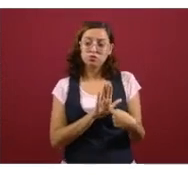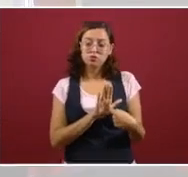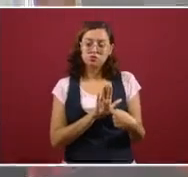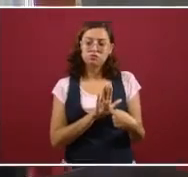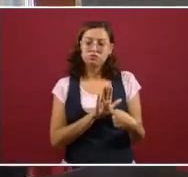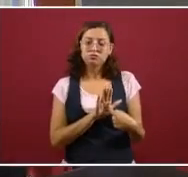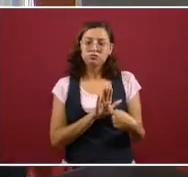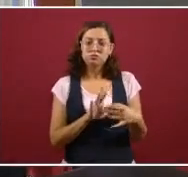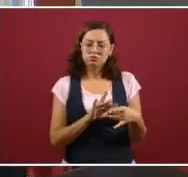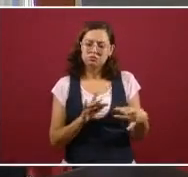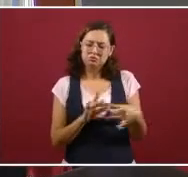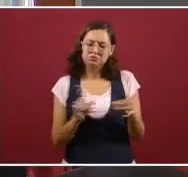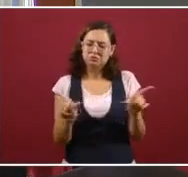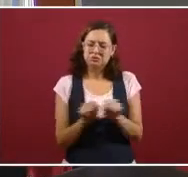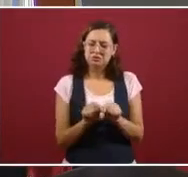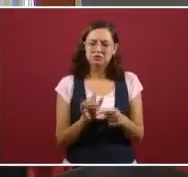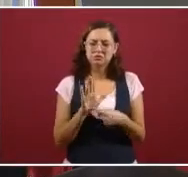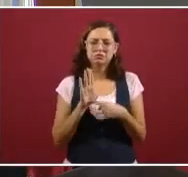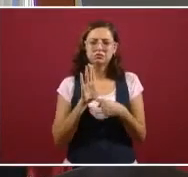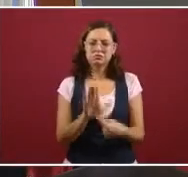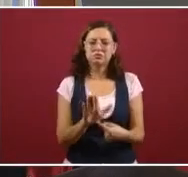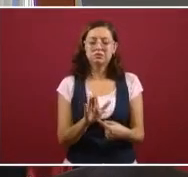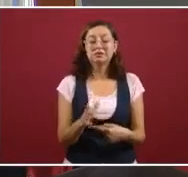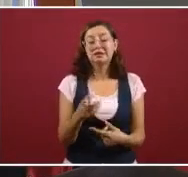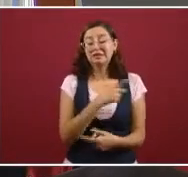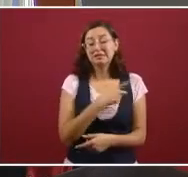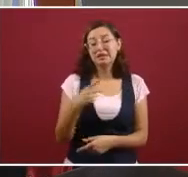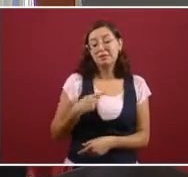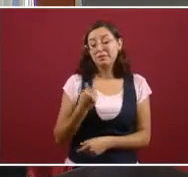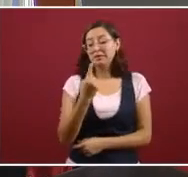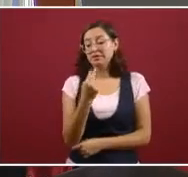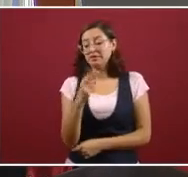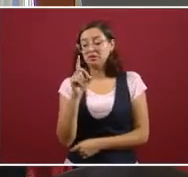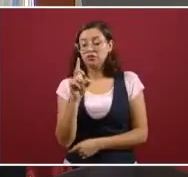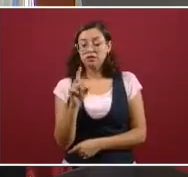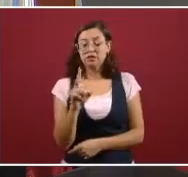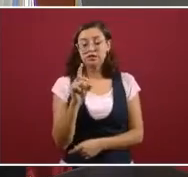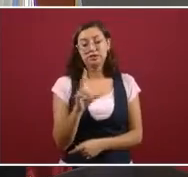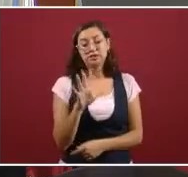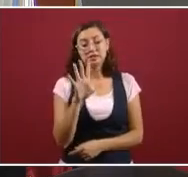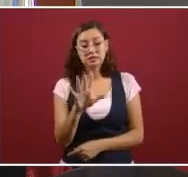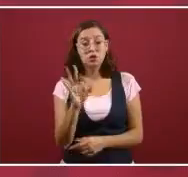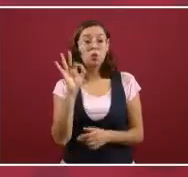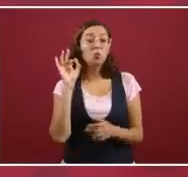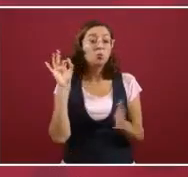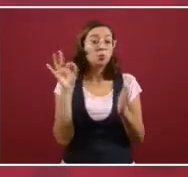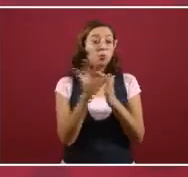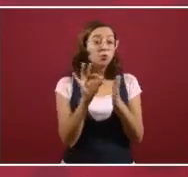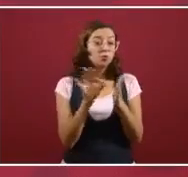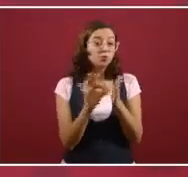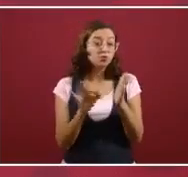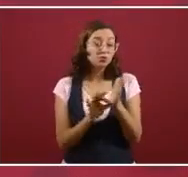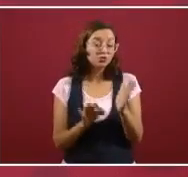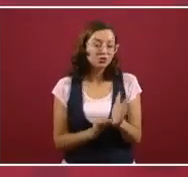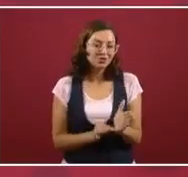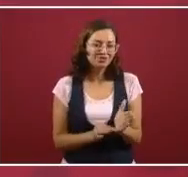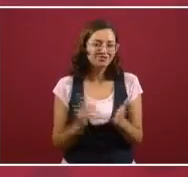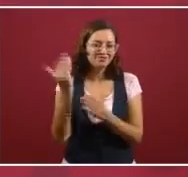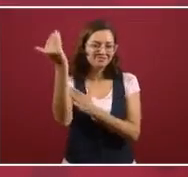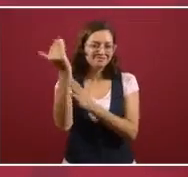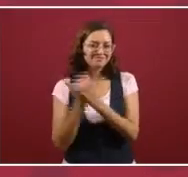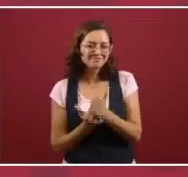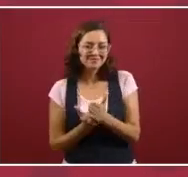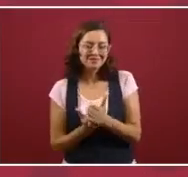un poco laxa implicaría una caída más o menos de entre 25 y 30 a 35 puntos base, y eso representaría alrededor